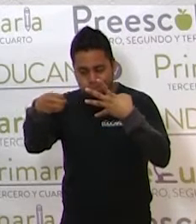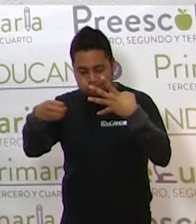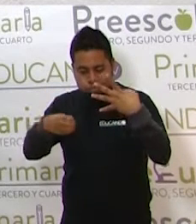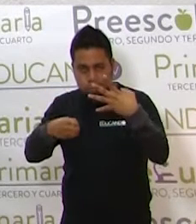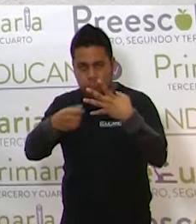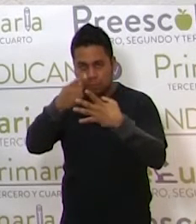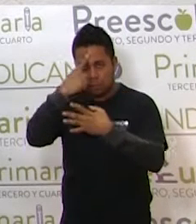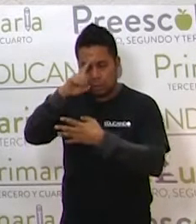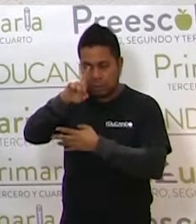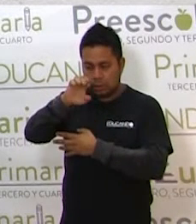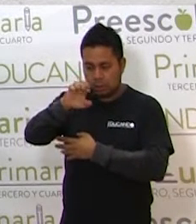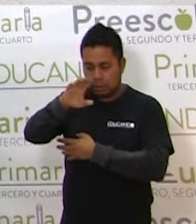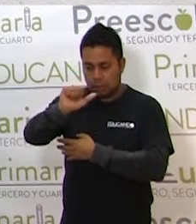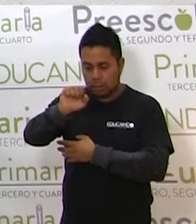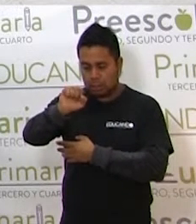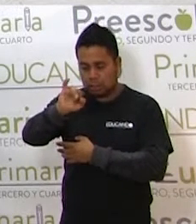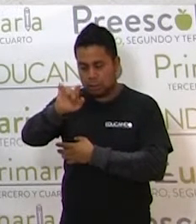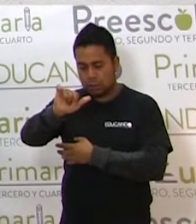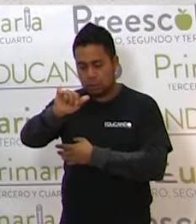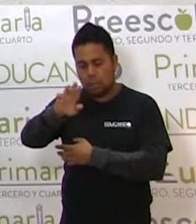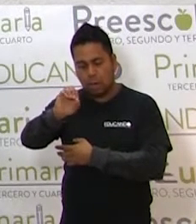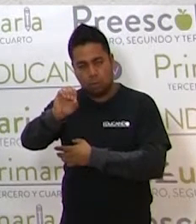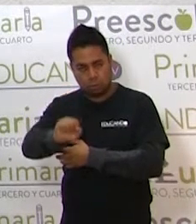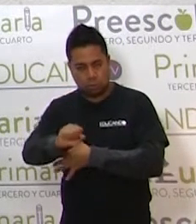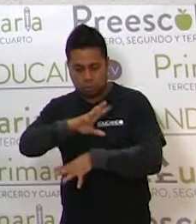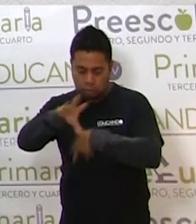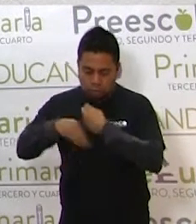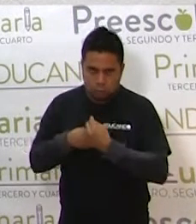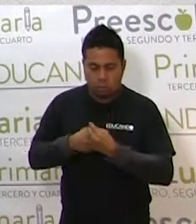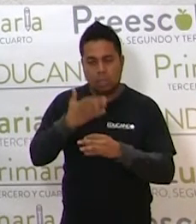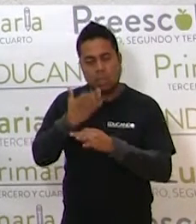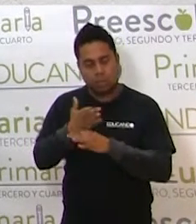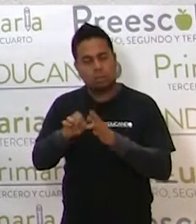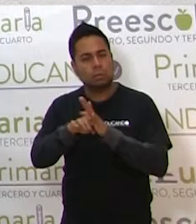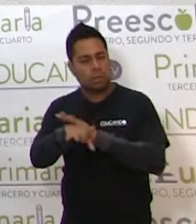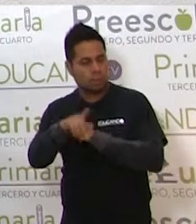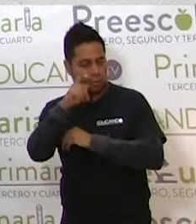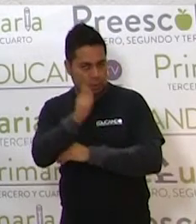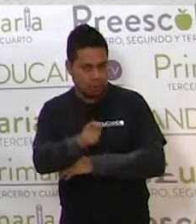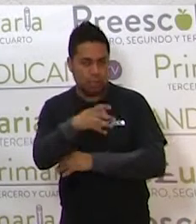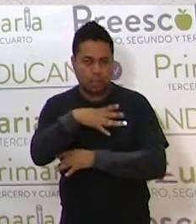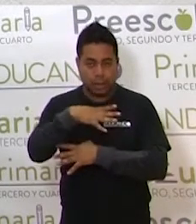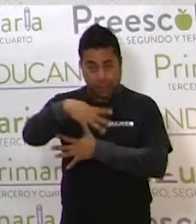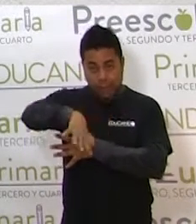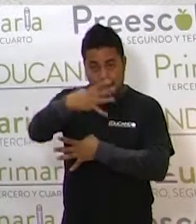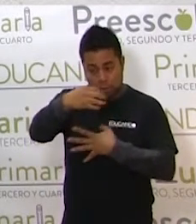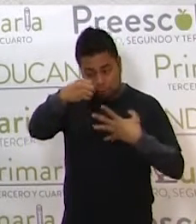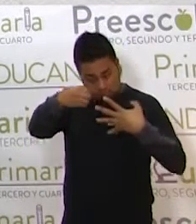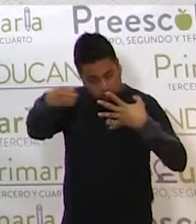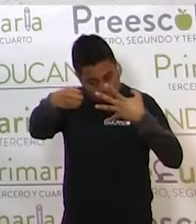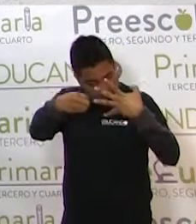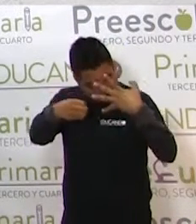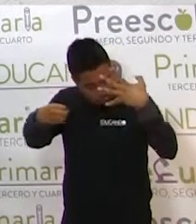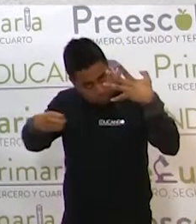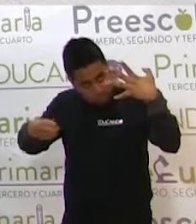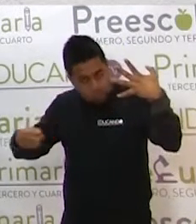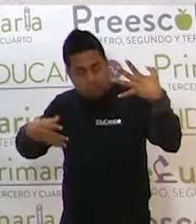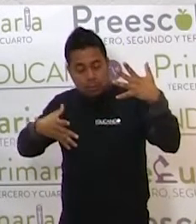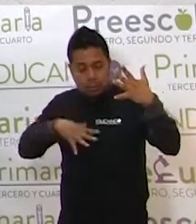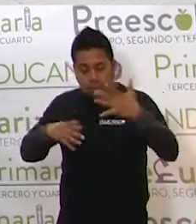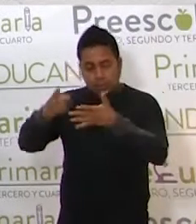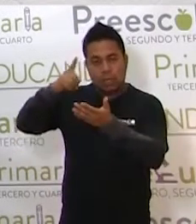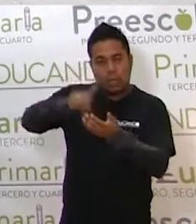14 versos endecasílabos en este caso va a ser 14 versos que tengan